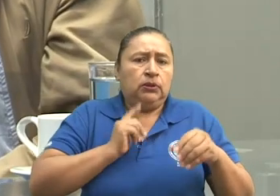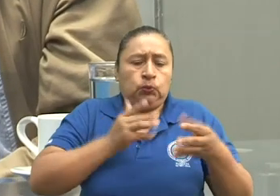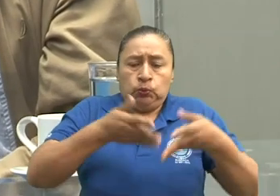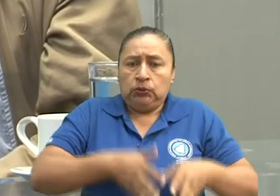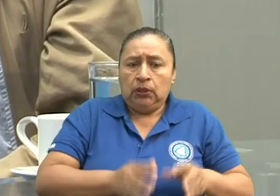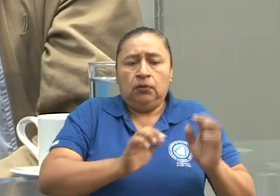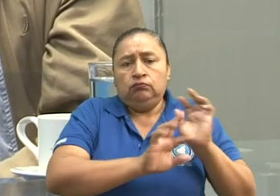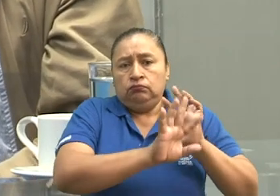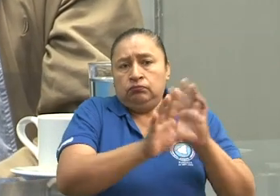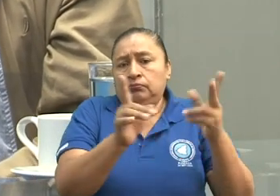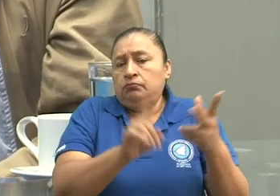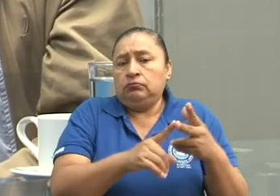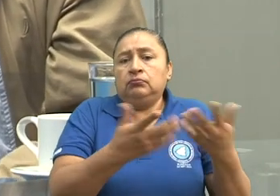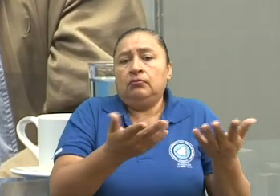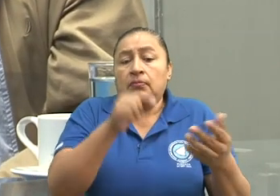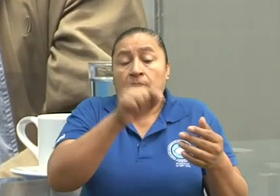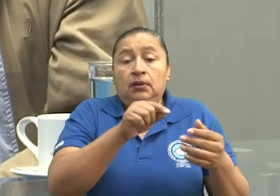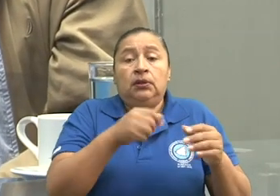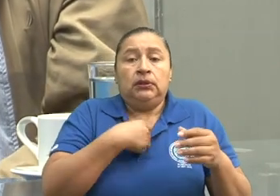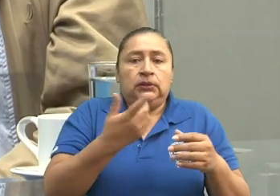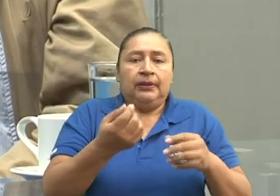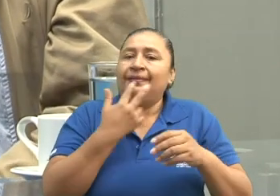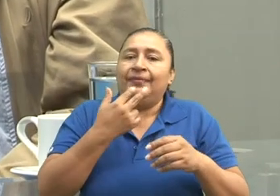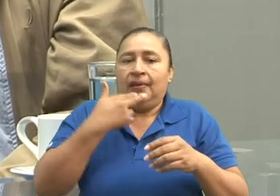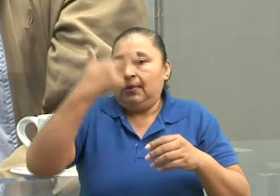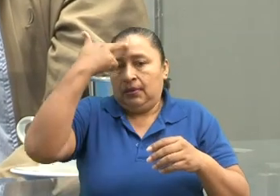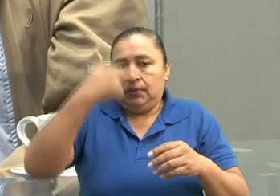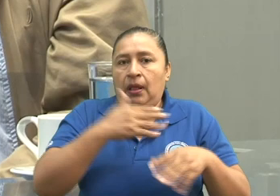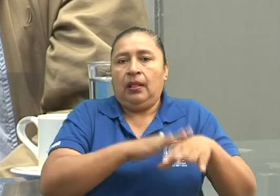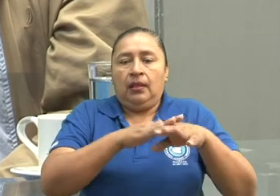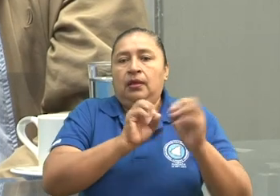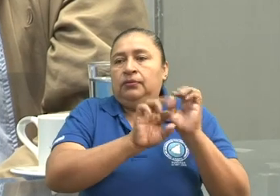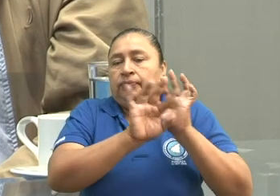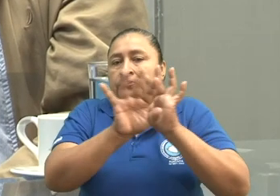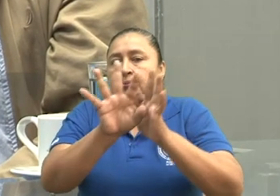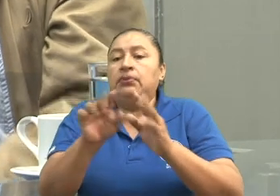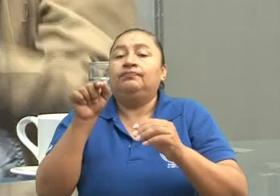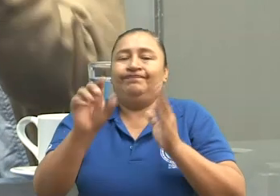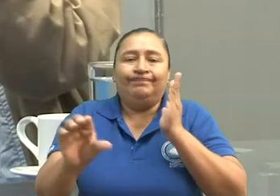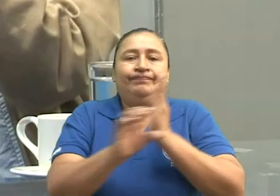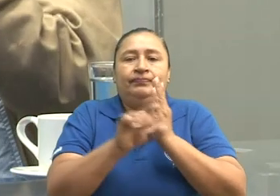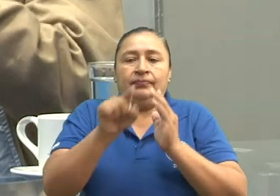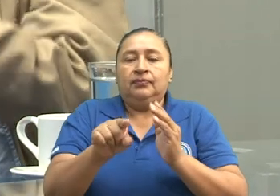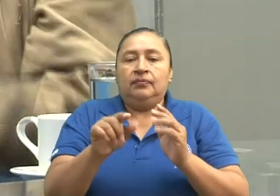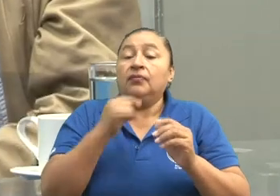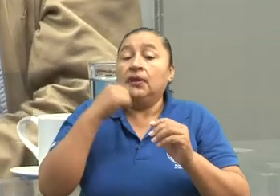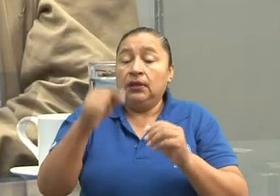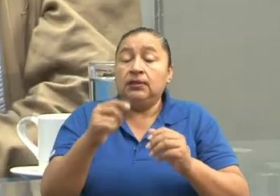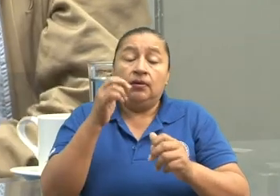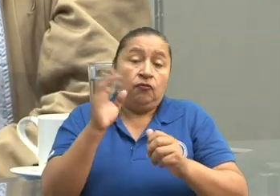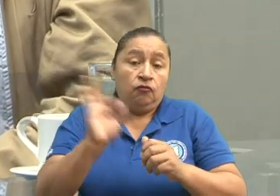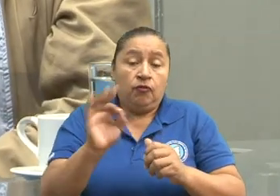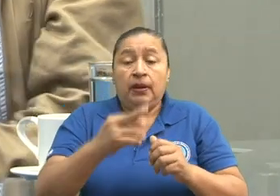¿verdad? Y esa actitud irresponsable, ¿verdad?, provoca la masacre. Esa actitud